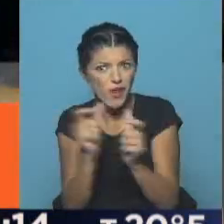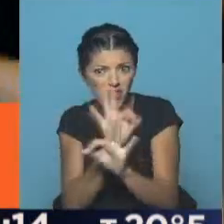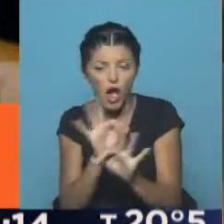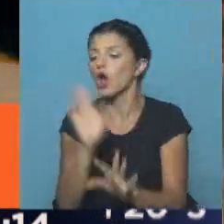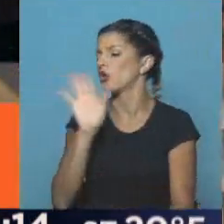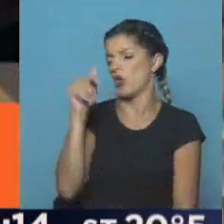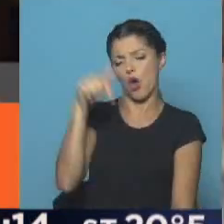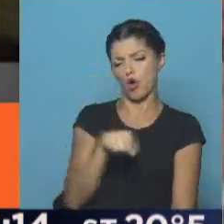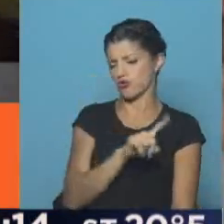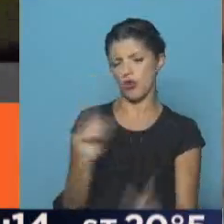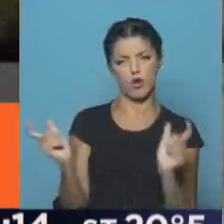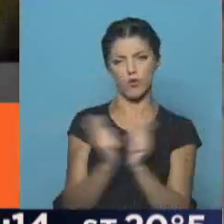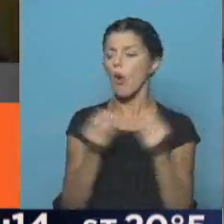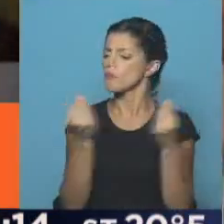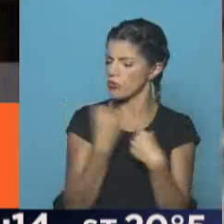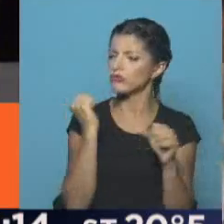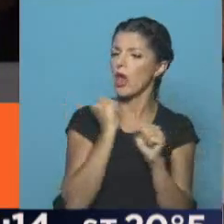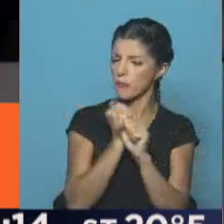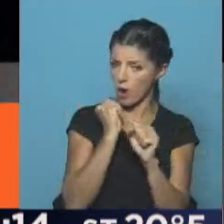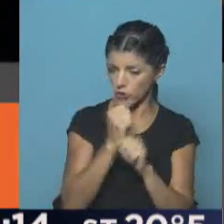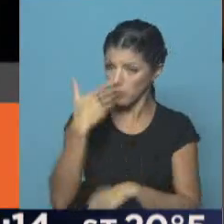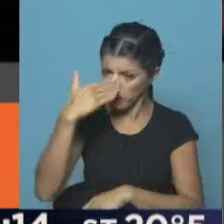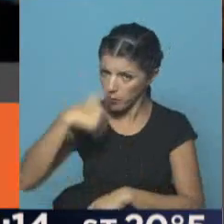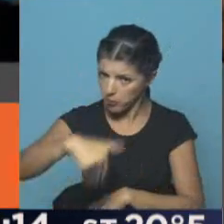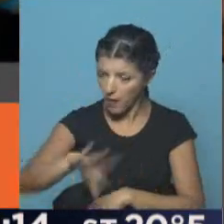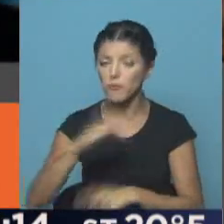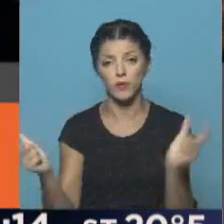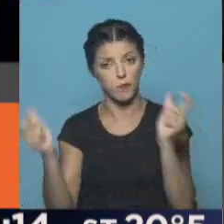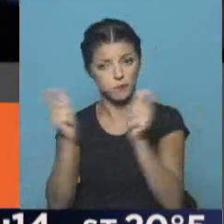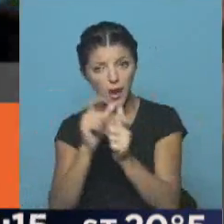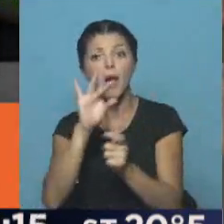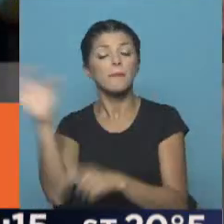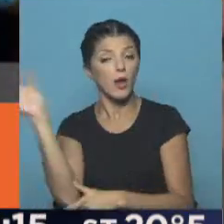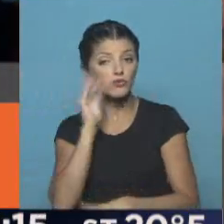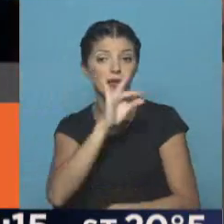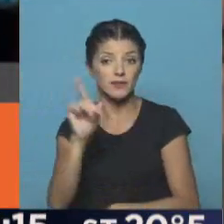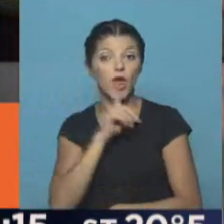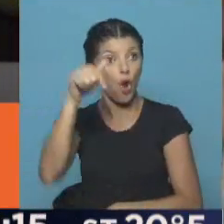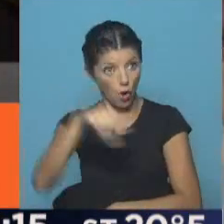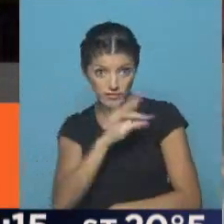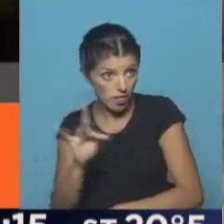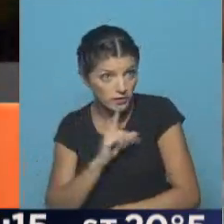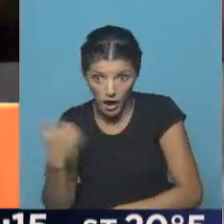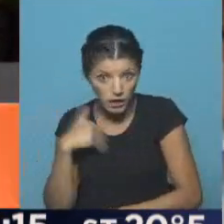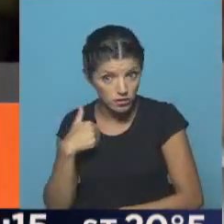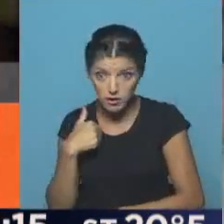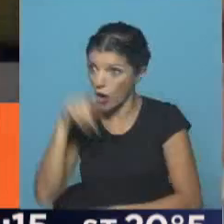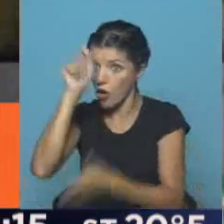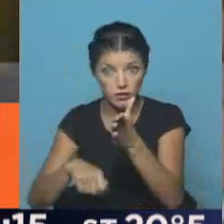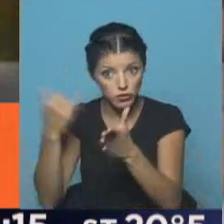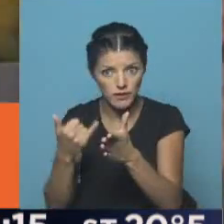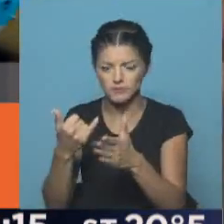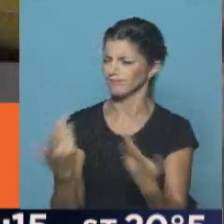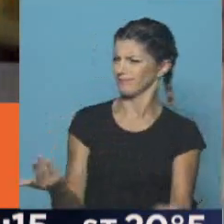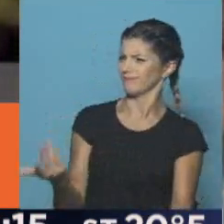muchas cosas que hacer, tenemos que trabajar. En su momento nos vamos a reunir con el técnico para escucharlo, es el técnico actual, tiene un contrato. Pero es raro que estando